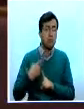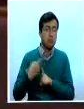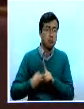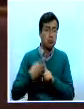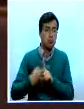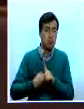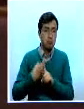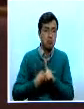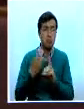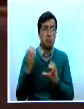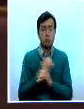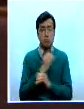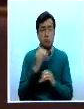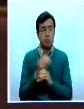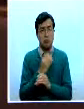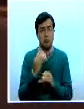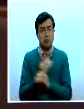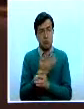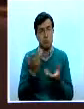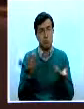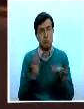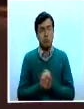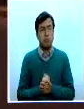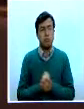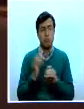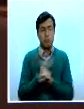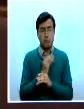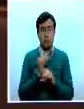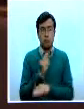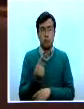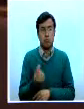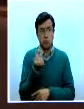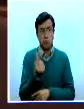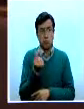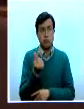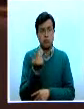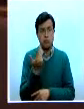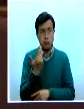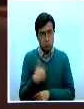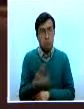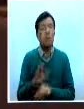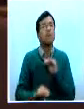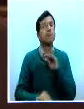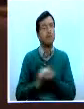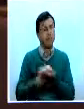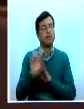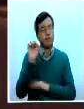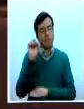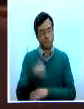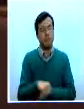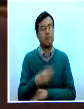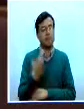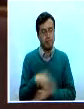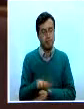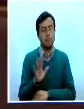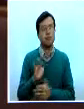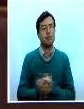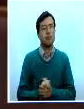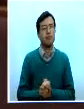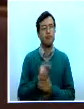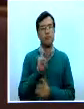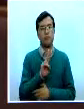del cálculo pero para el cálculo de las utilidades debería gray versará sobre ello se aplicará ya el límite